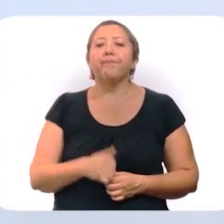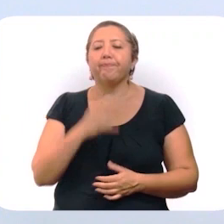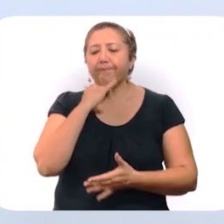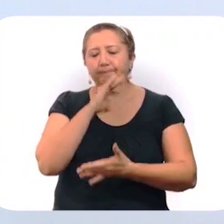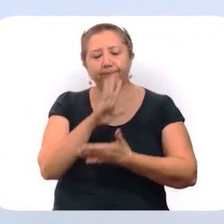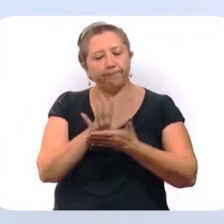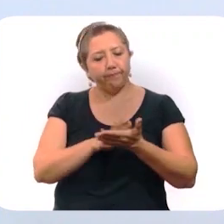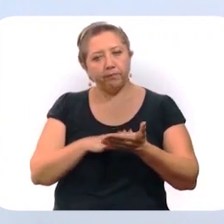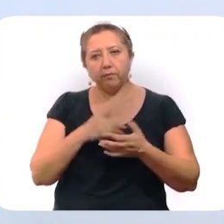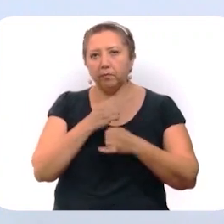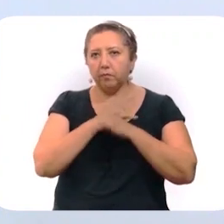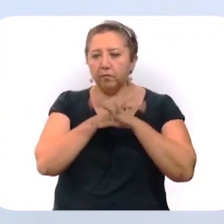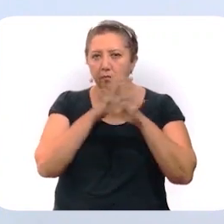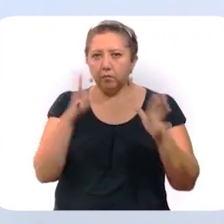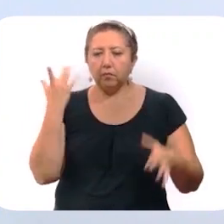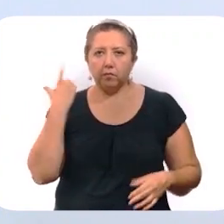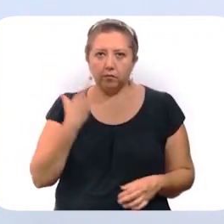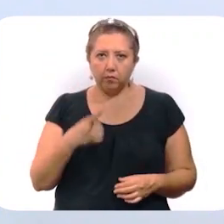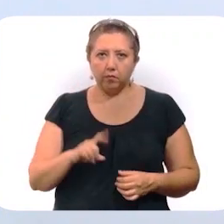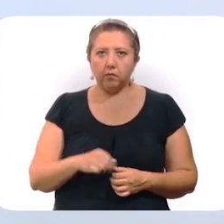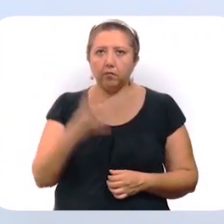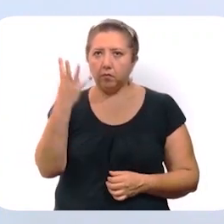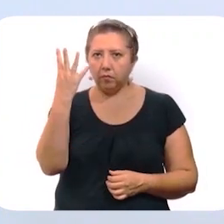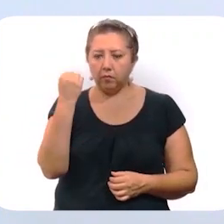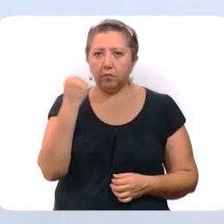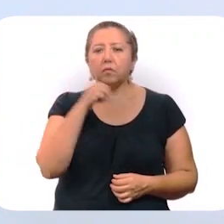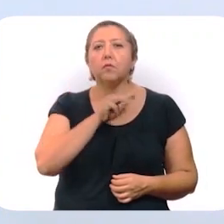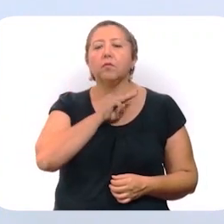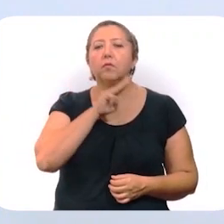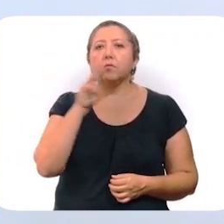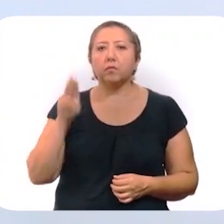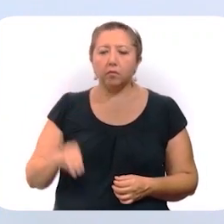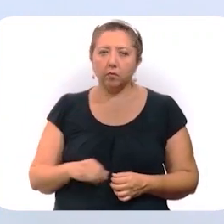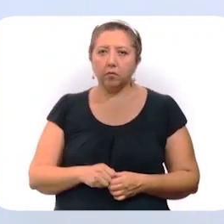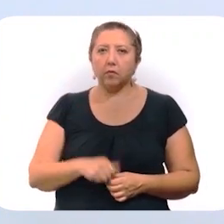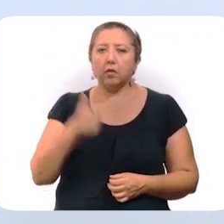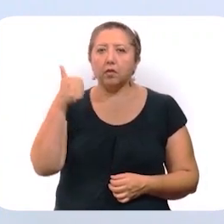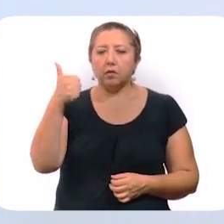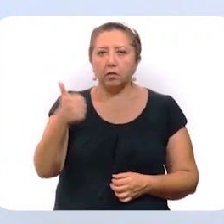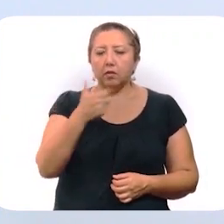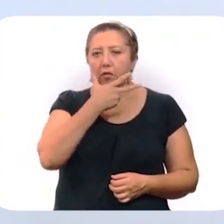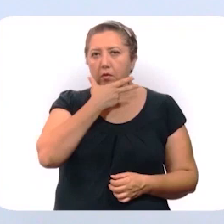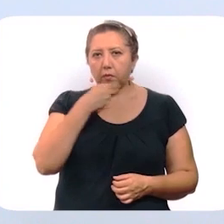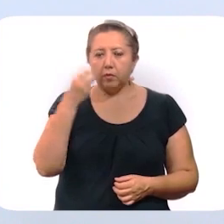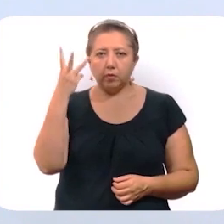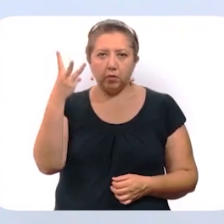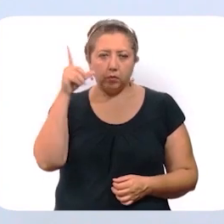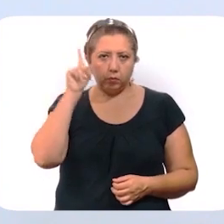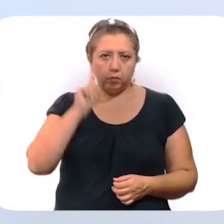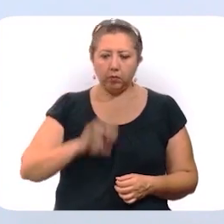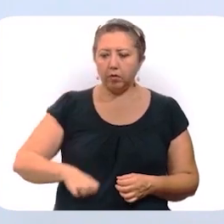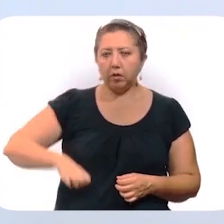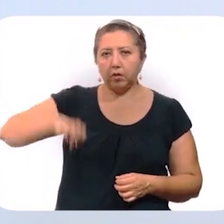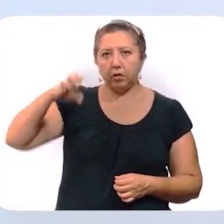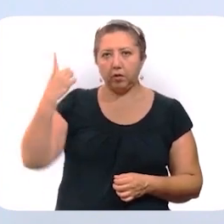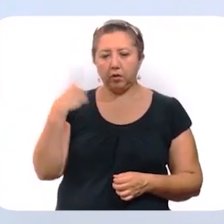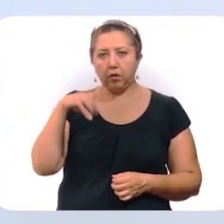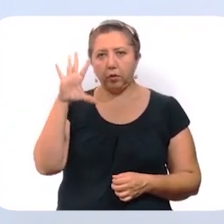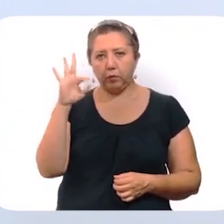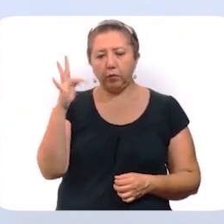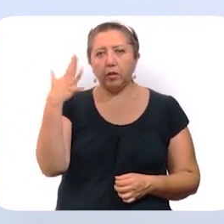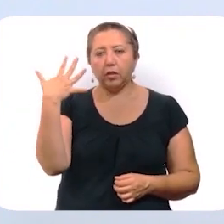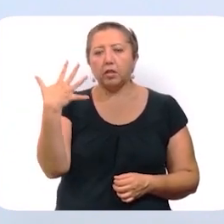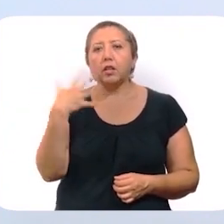lamentablemente en este parte médico informamos de nueve fallecimientos son seis hombres y tres mujeres de un rango de edad de